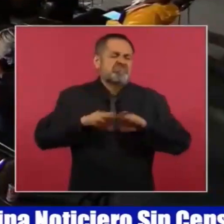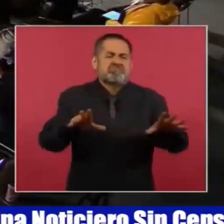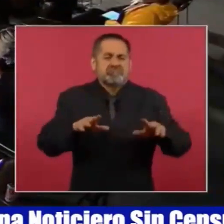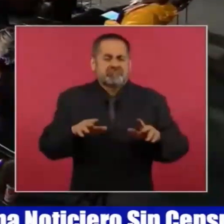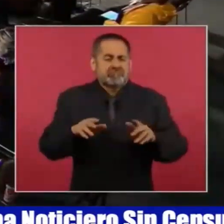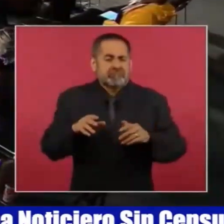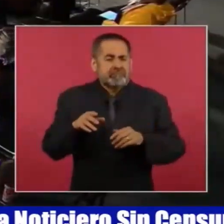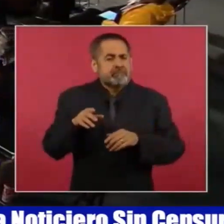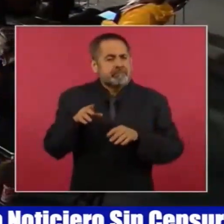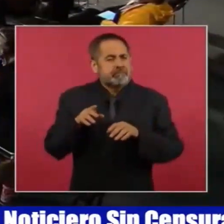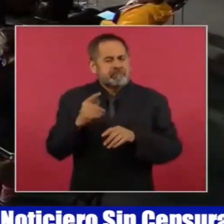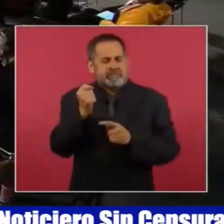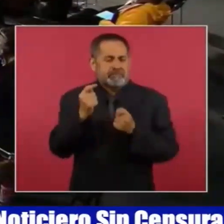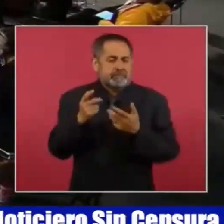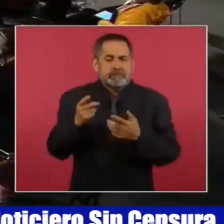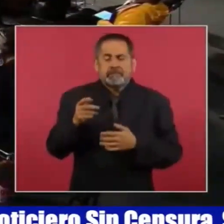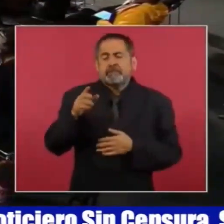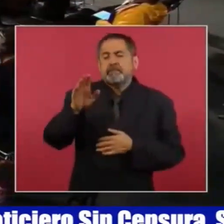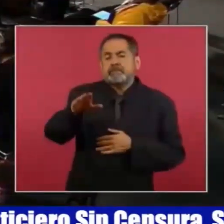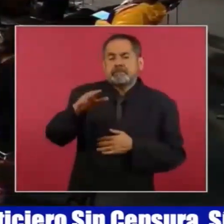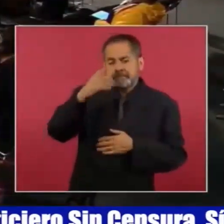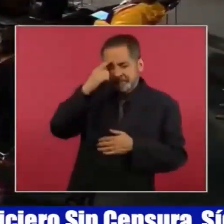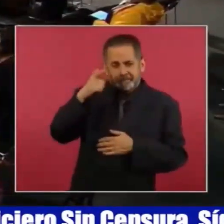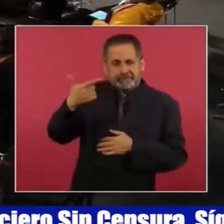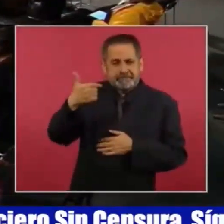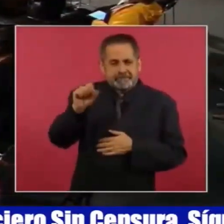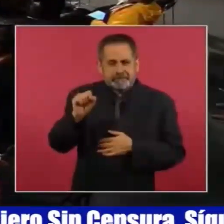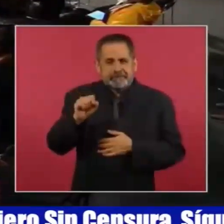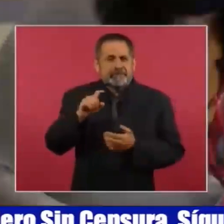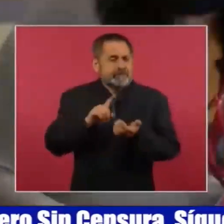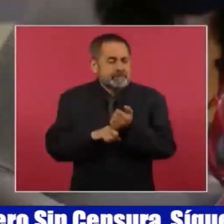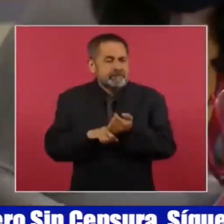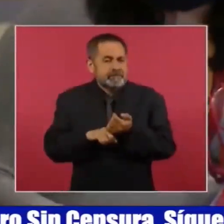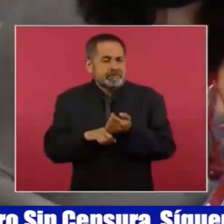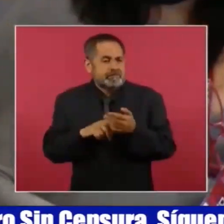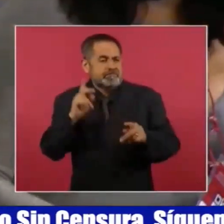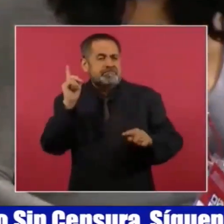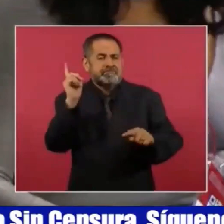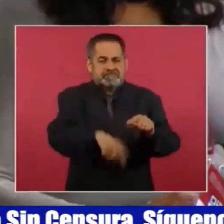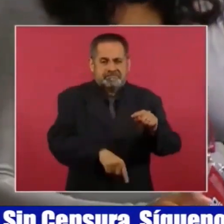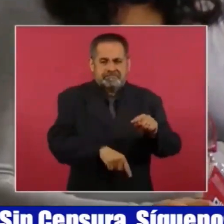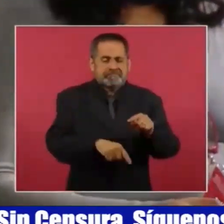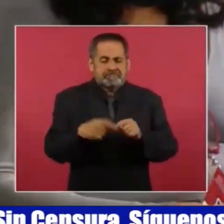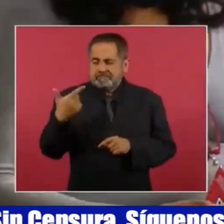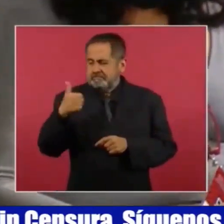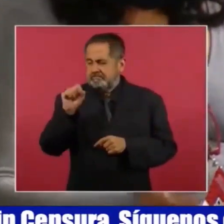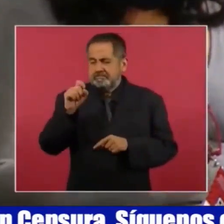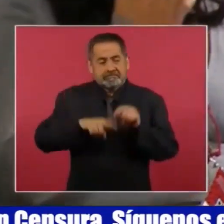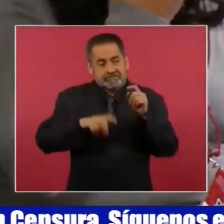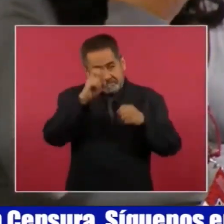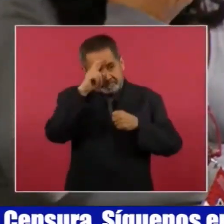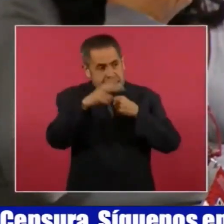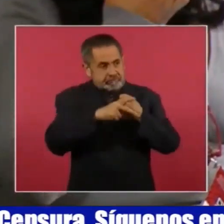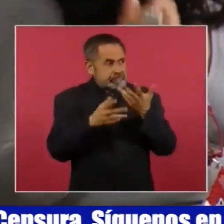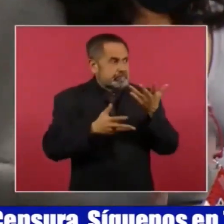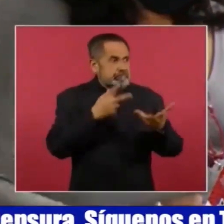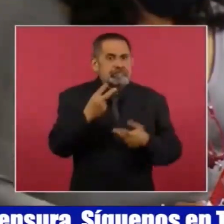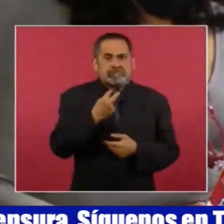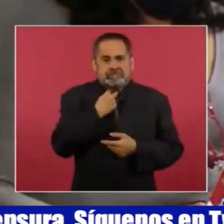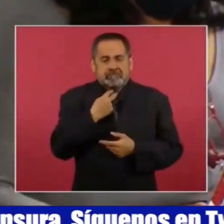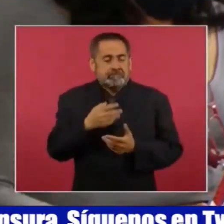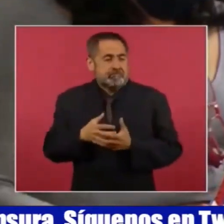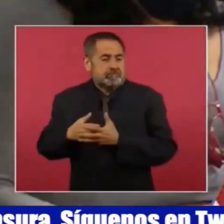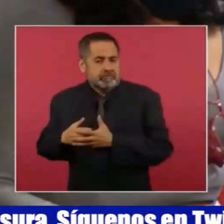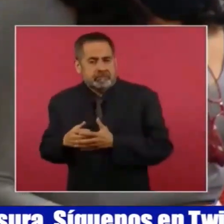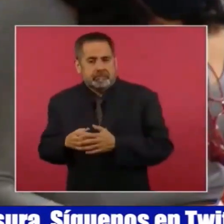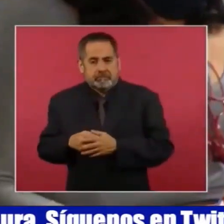fue sobre el gas en Europa, sobre quitar energéticamente lo que podría pasar. Este video pues no